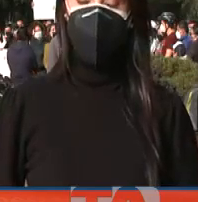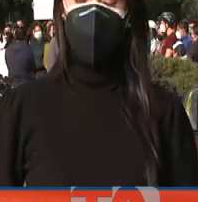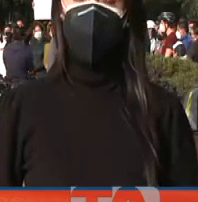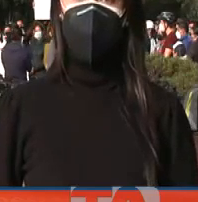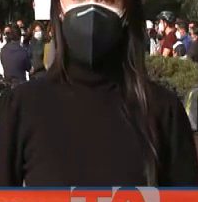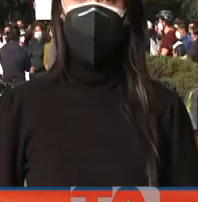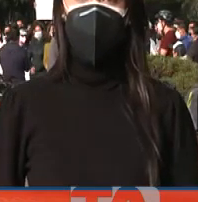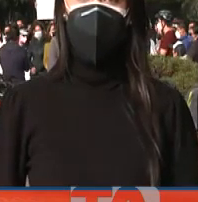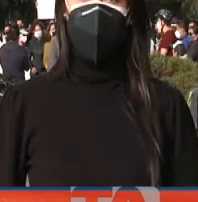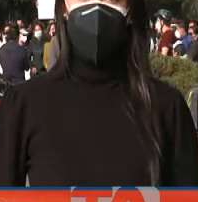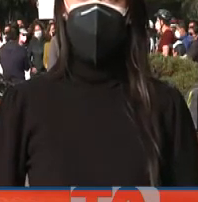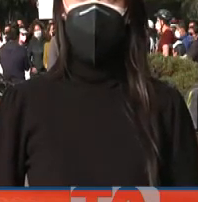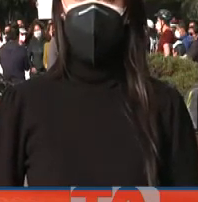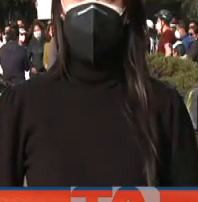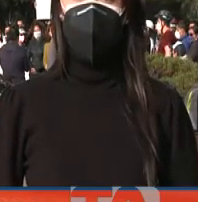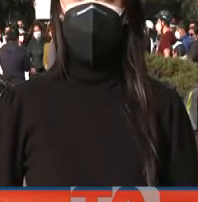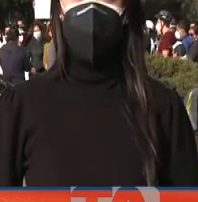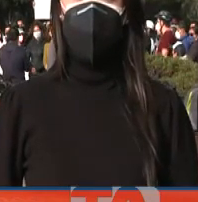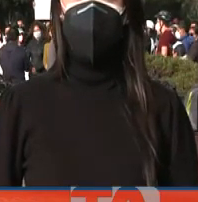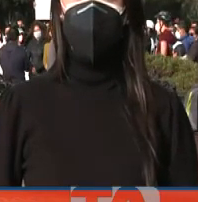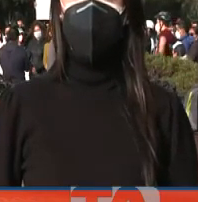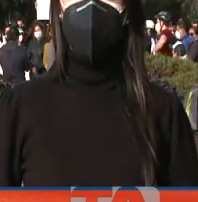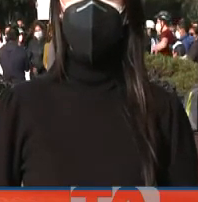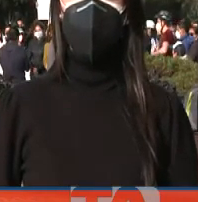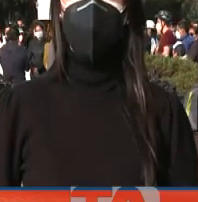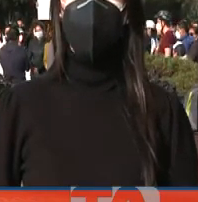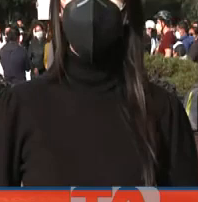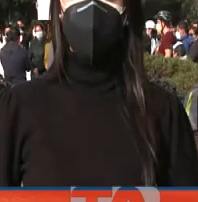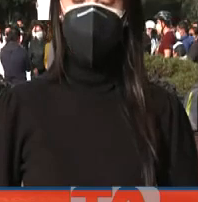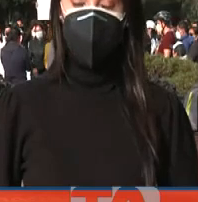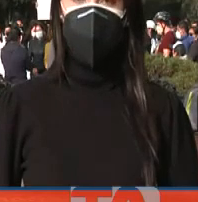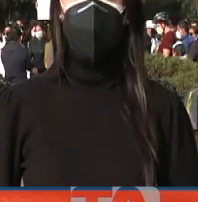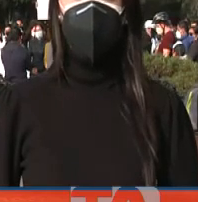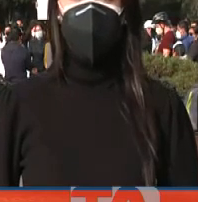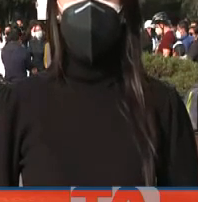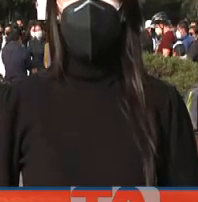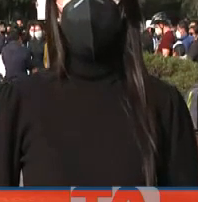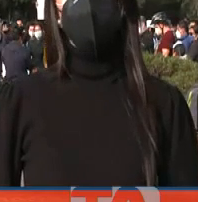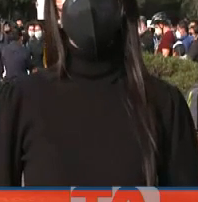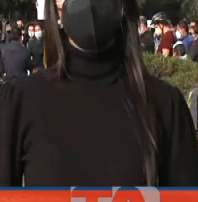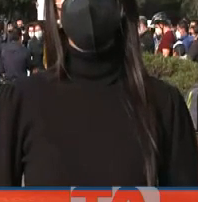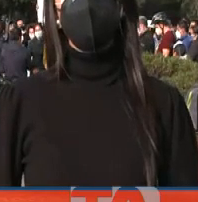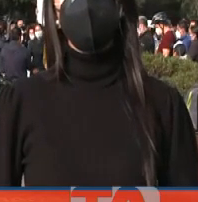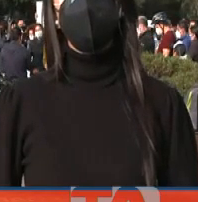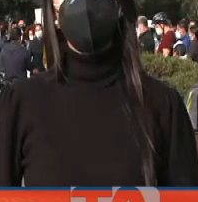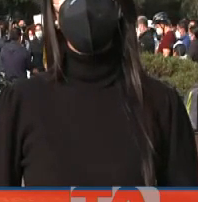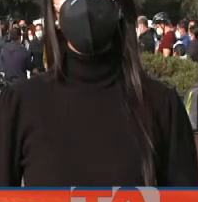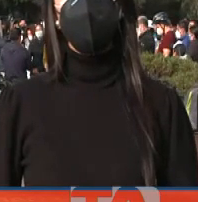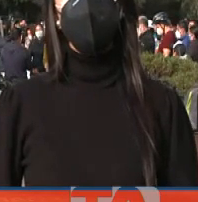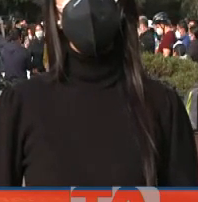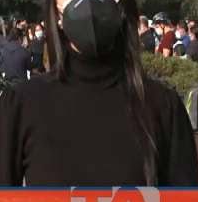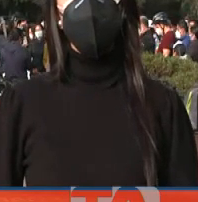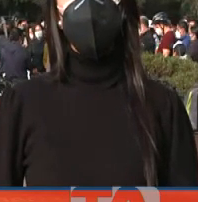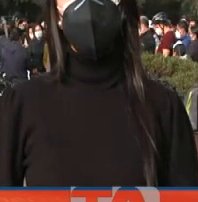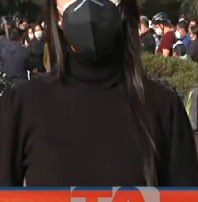solidaridad desde el noticiero para la familia, para los amigos del entrenador y triatleta Mauricio Álvarez,